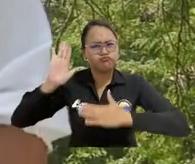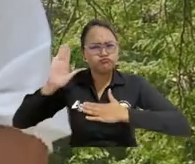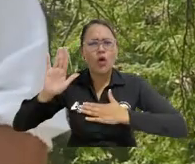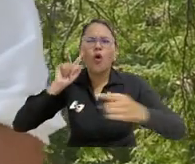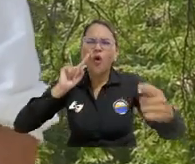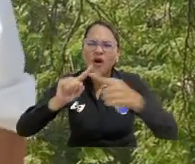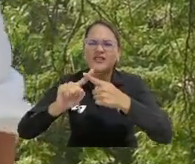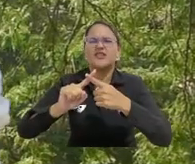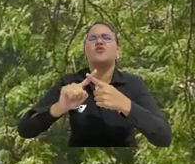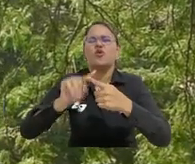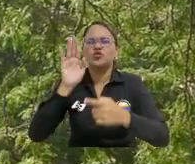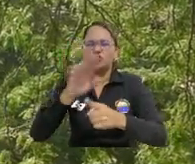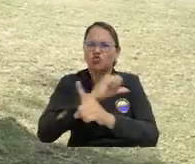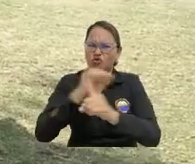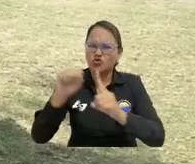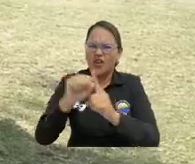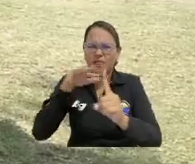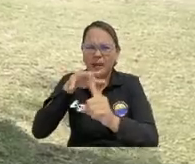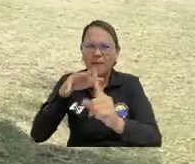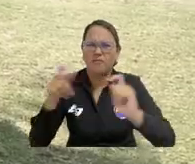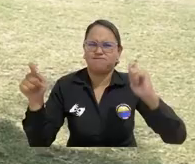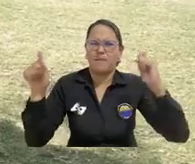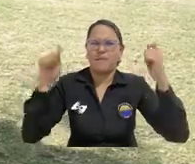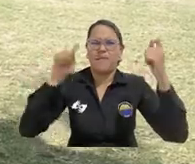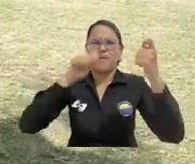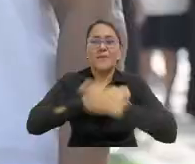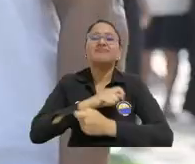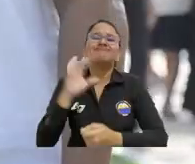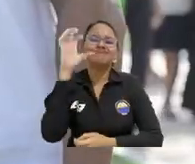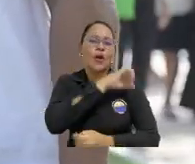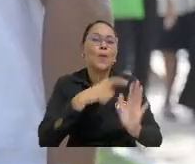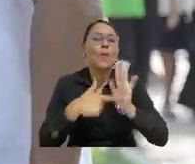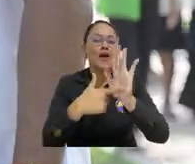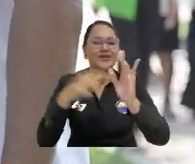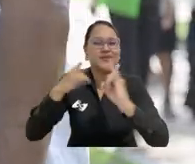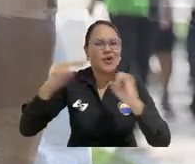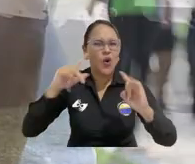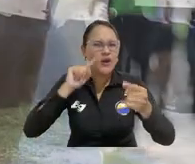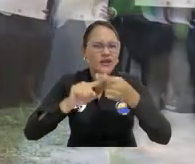honradamente y generar valor social en el país para demostrar que Unimagdalena forma